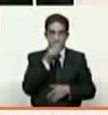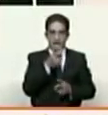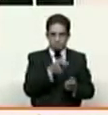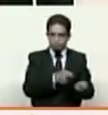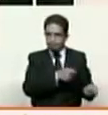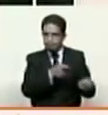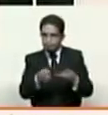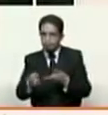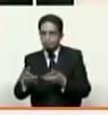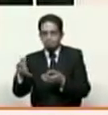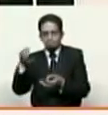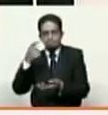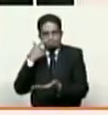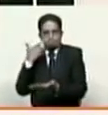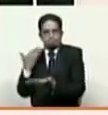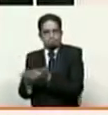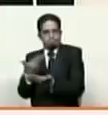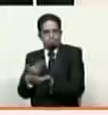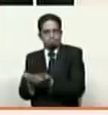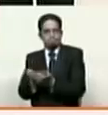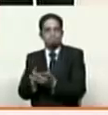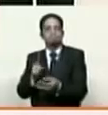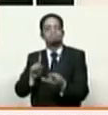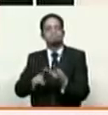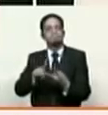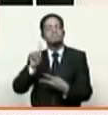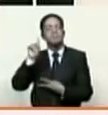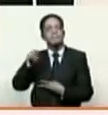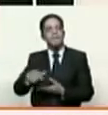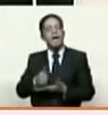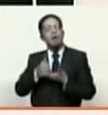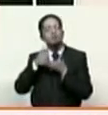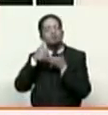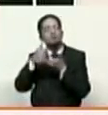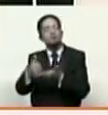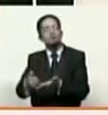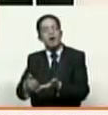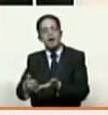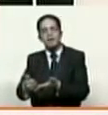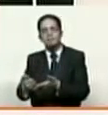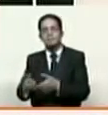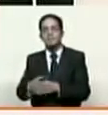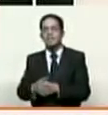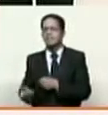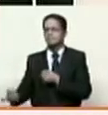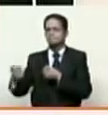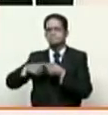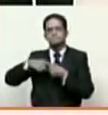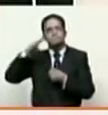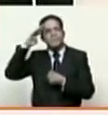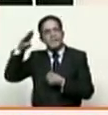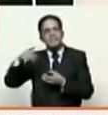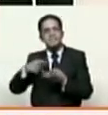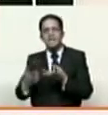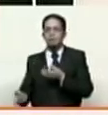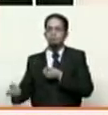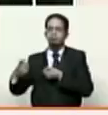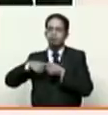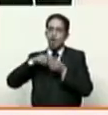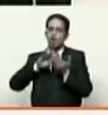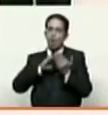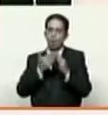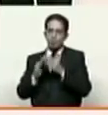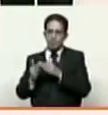nuestro pueblo, para garantizar los procesos productivos, la incorporación de la milicia, la incorporación de las comunas. Sabemos el